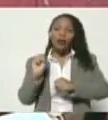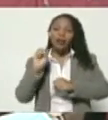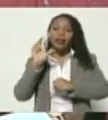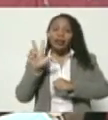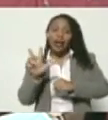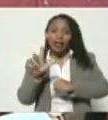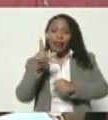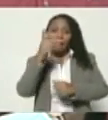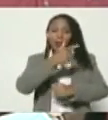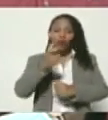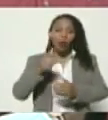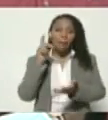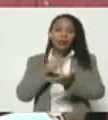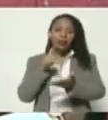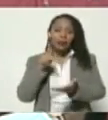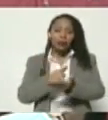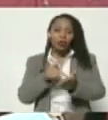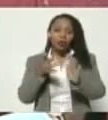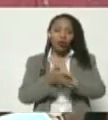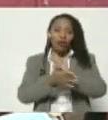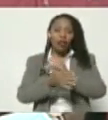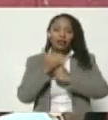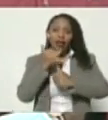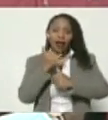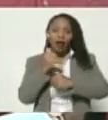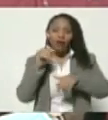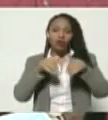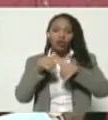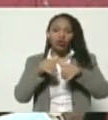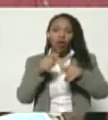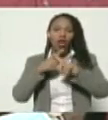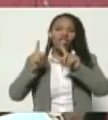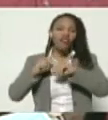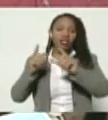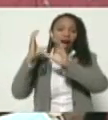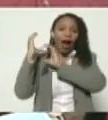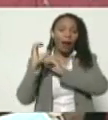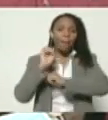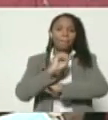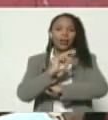21.153 postulados y postuladas a los distintos cargos.